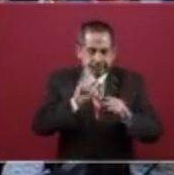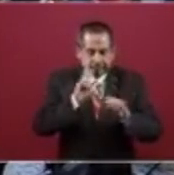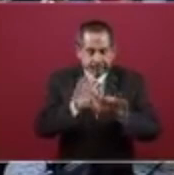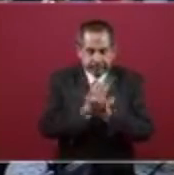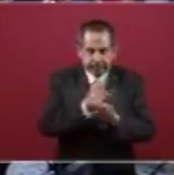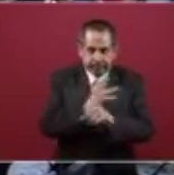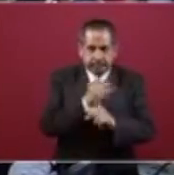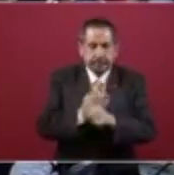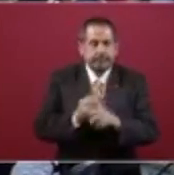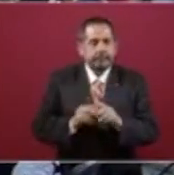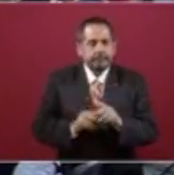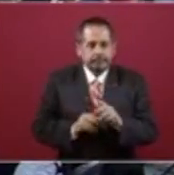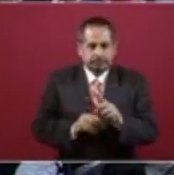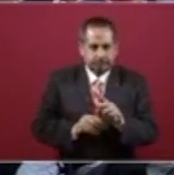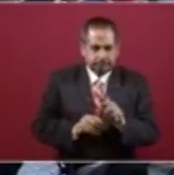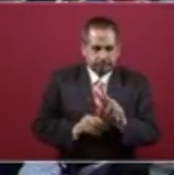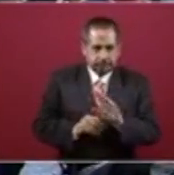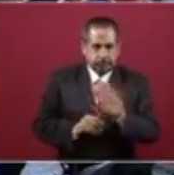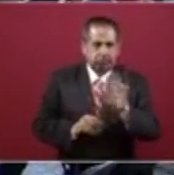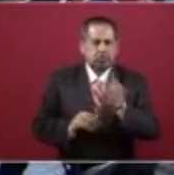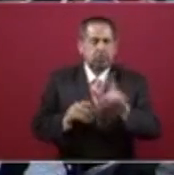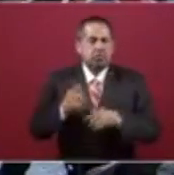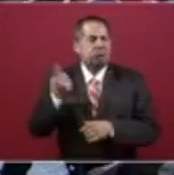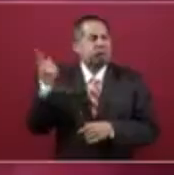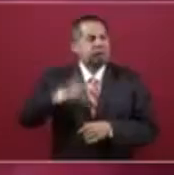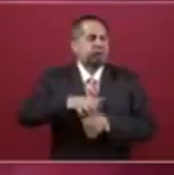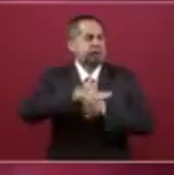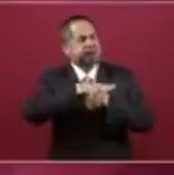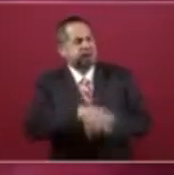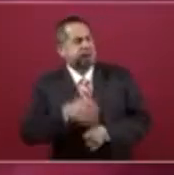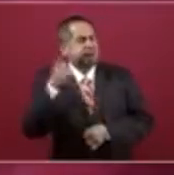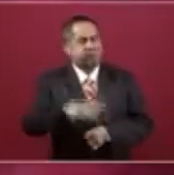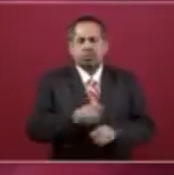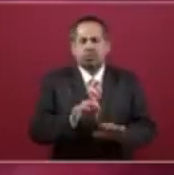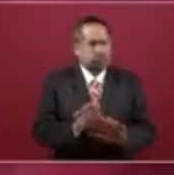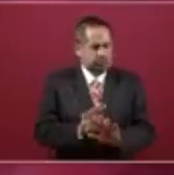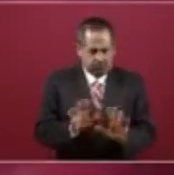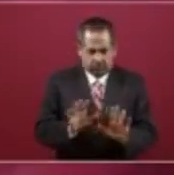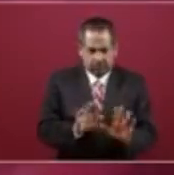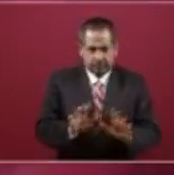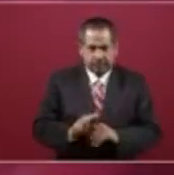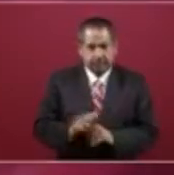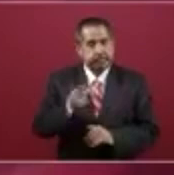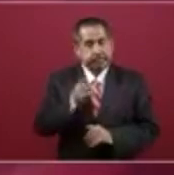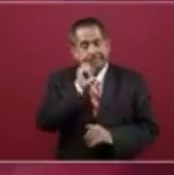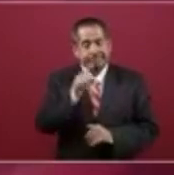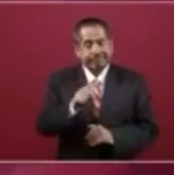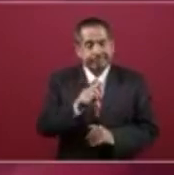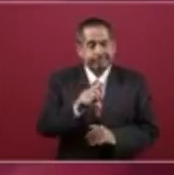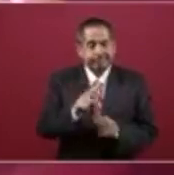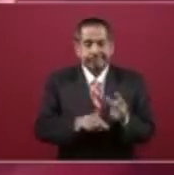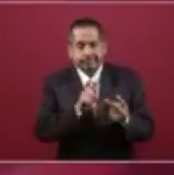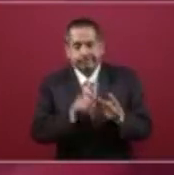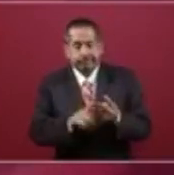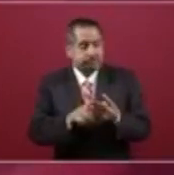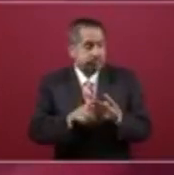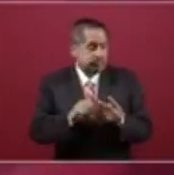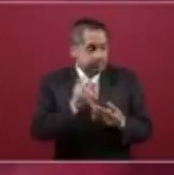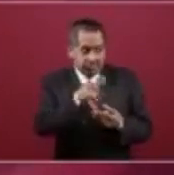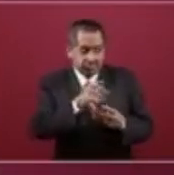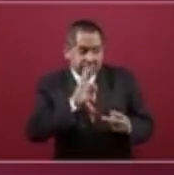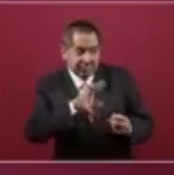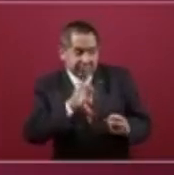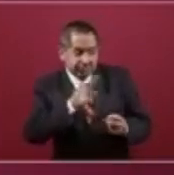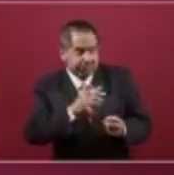nada con arbitrariedad, pero también estar dispuestos a ir a todos los tribunales si